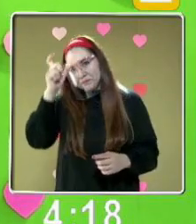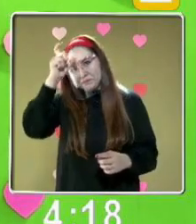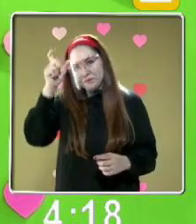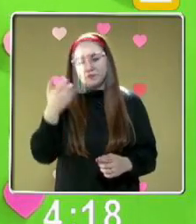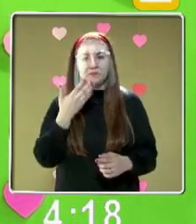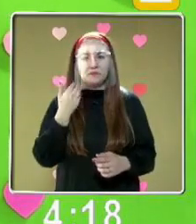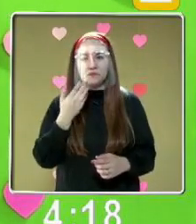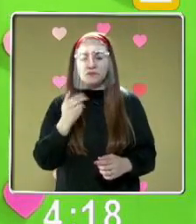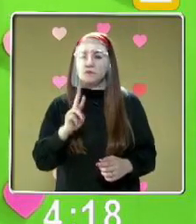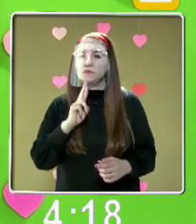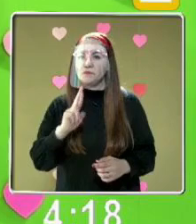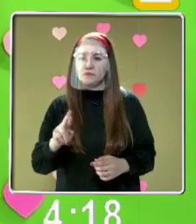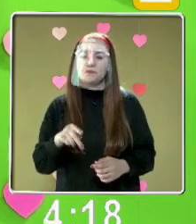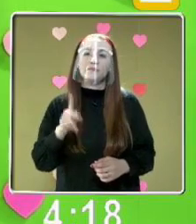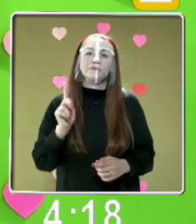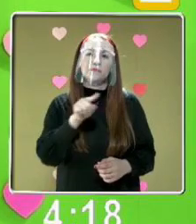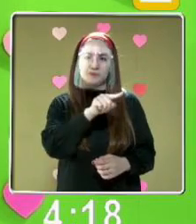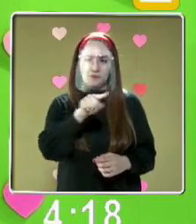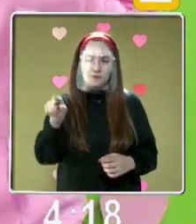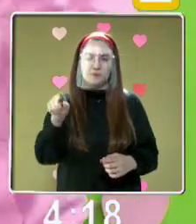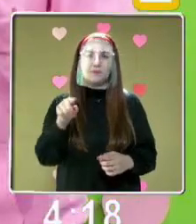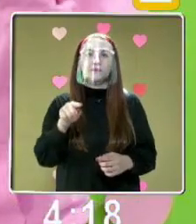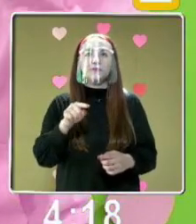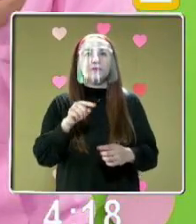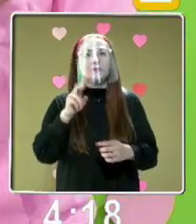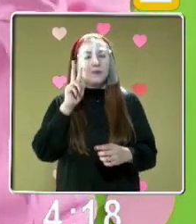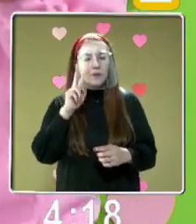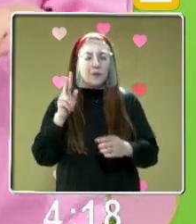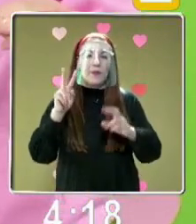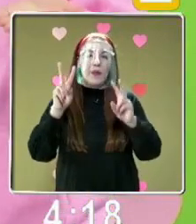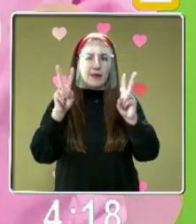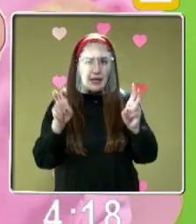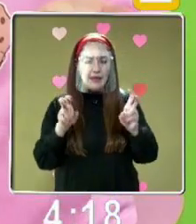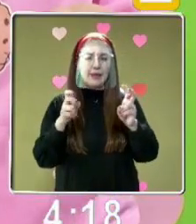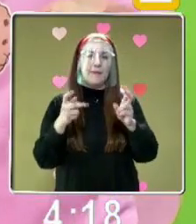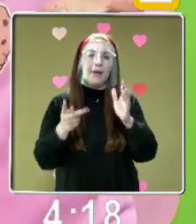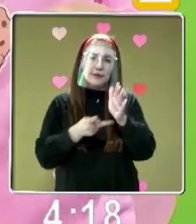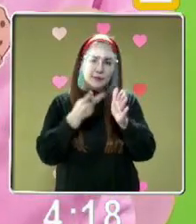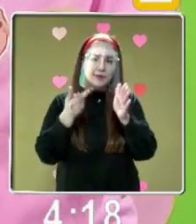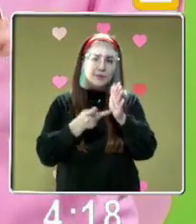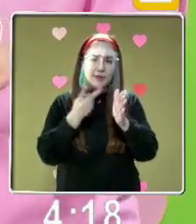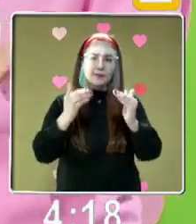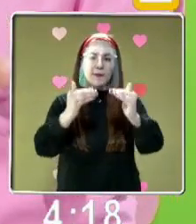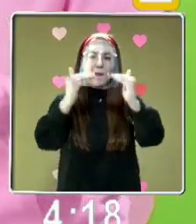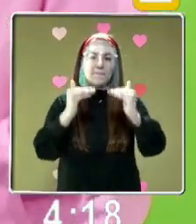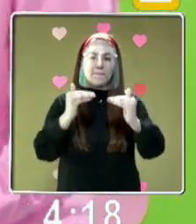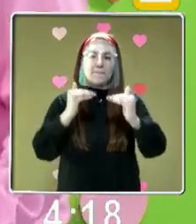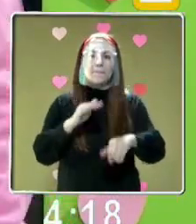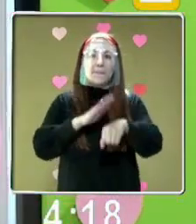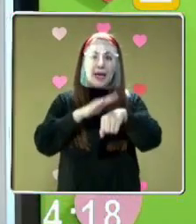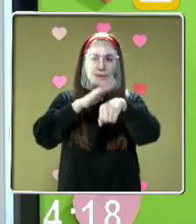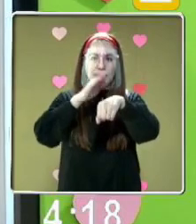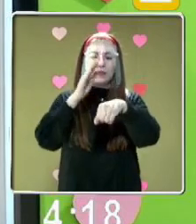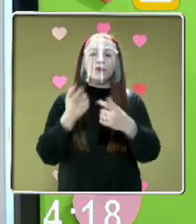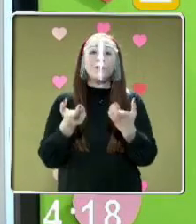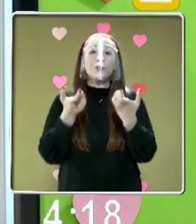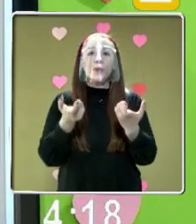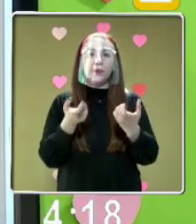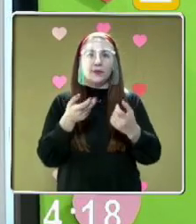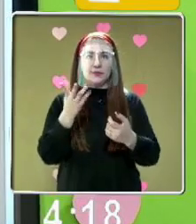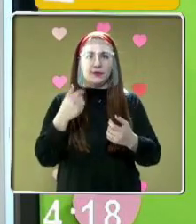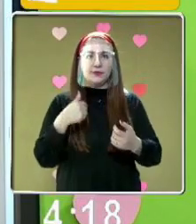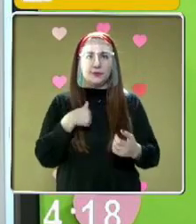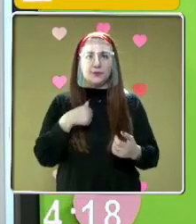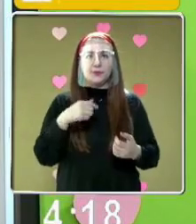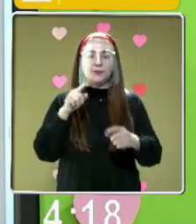tengo esta tabla y recordemos que el tema es valor constante, que tú ya lo estuviste trabajando en Aprende en Casa, entonces puedo apoyarme yo de